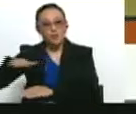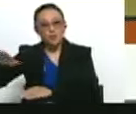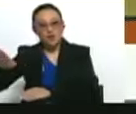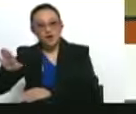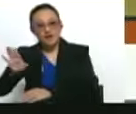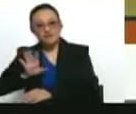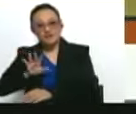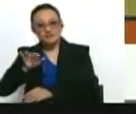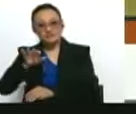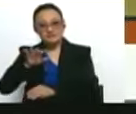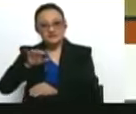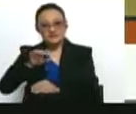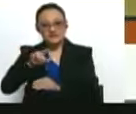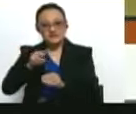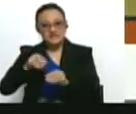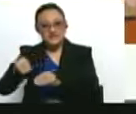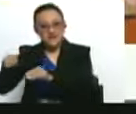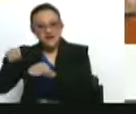esos territorios,